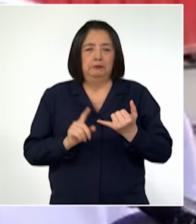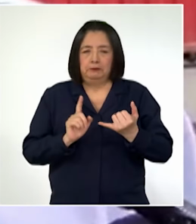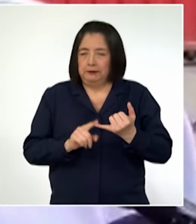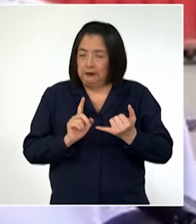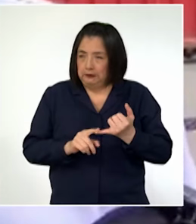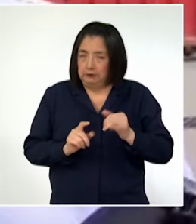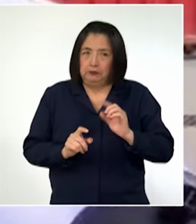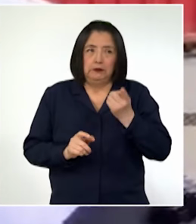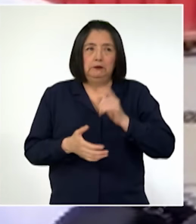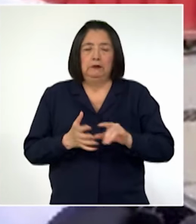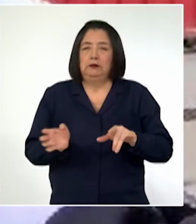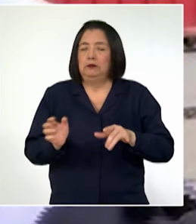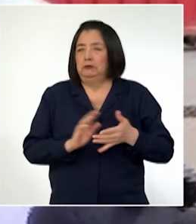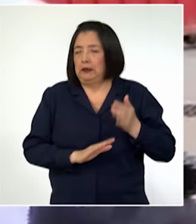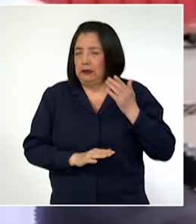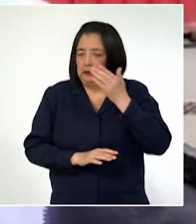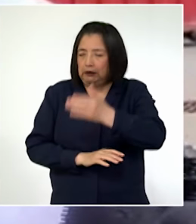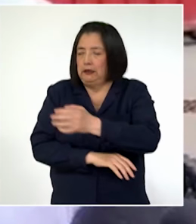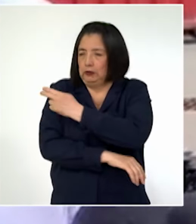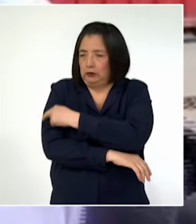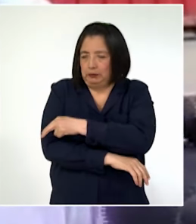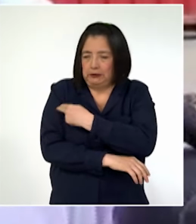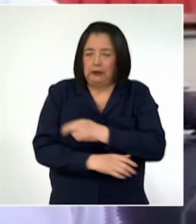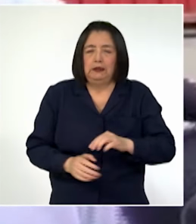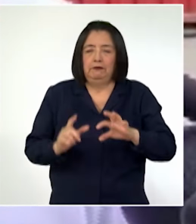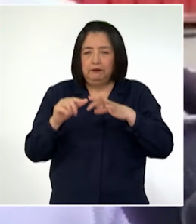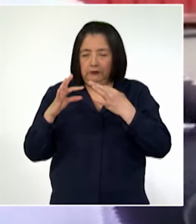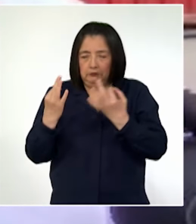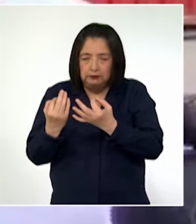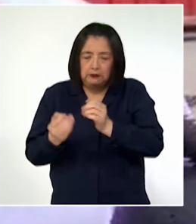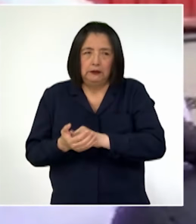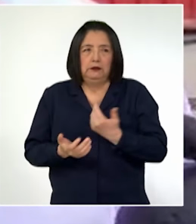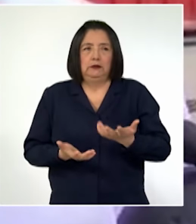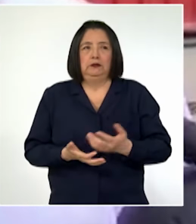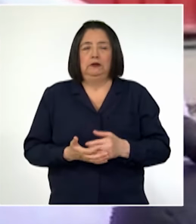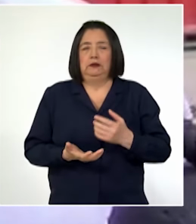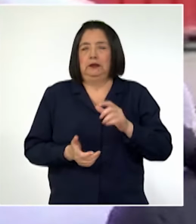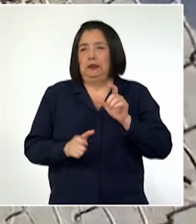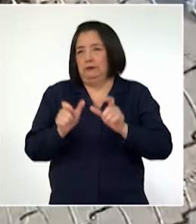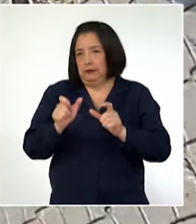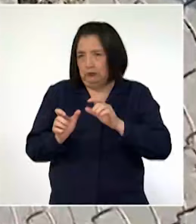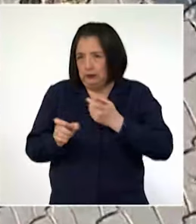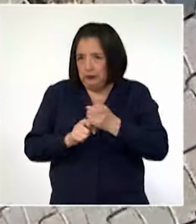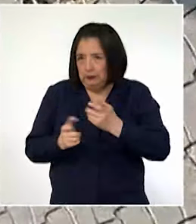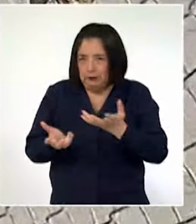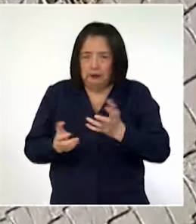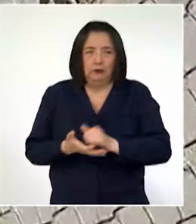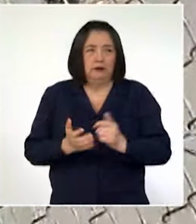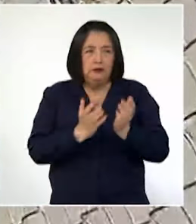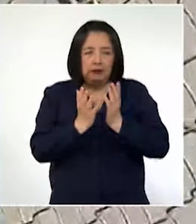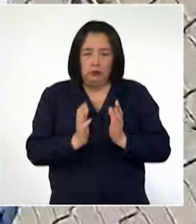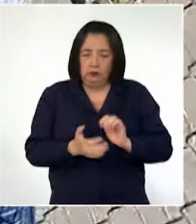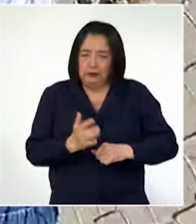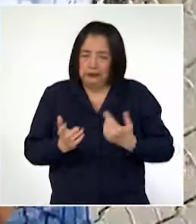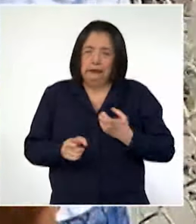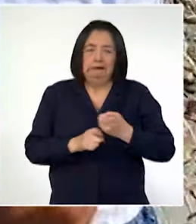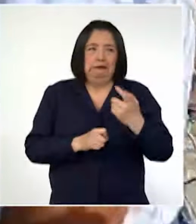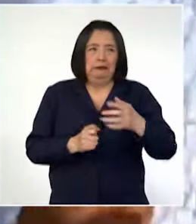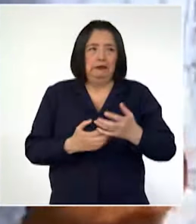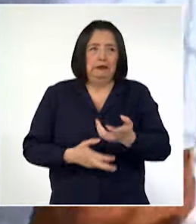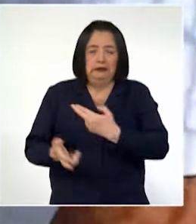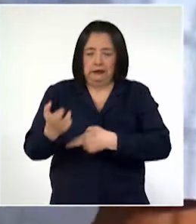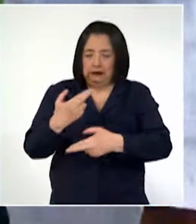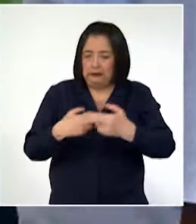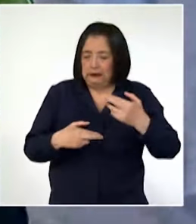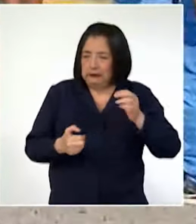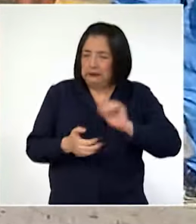están trasladándose hacia el hospital los familiares de los pacientes. Los estudiantes heridos retornaron a Piura